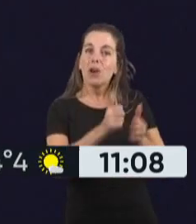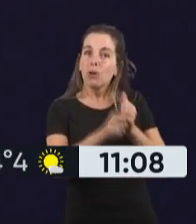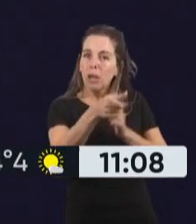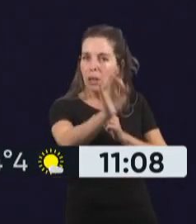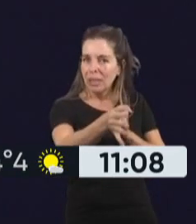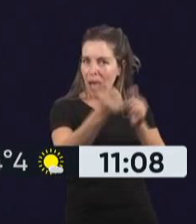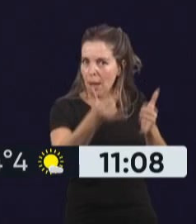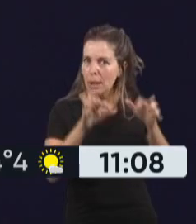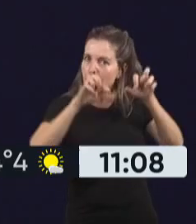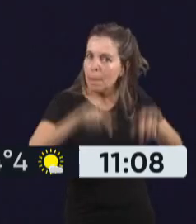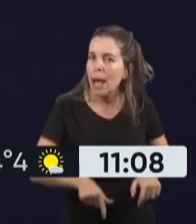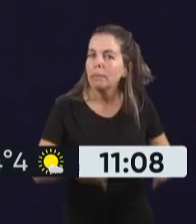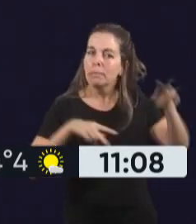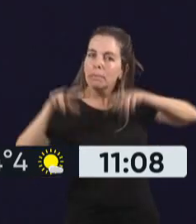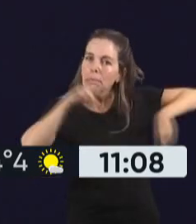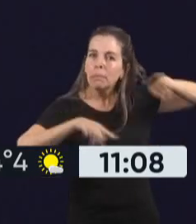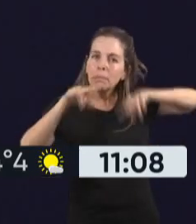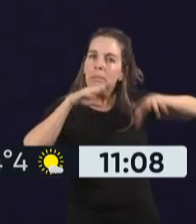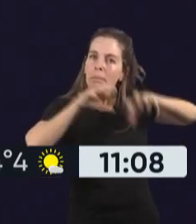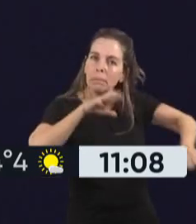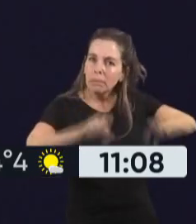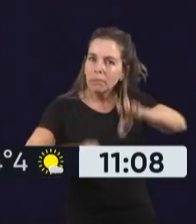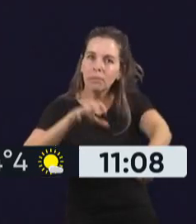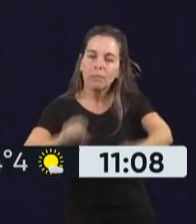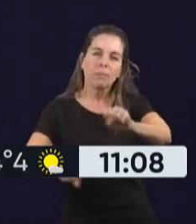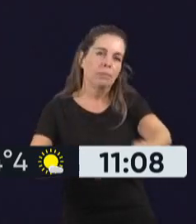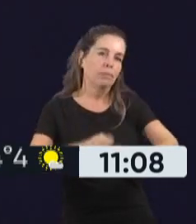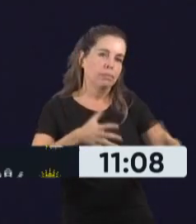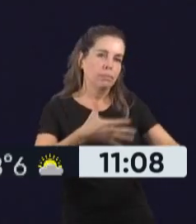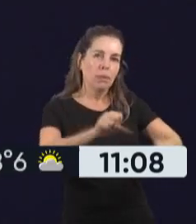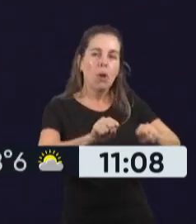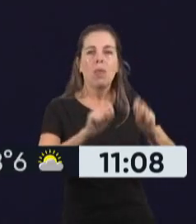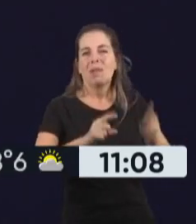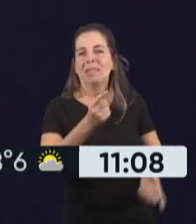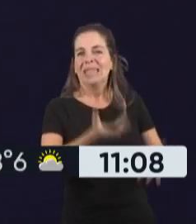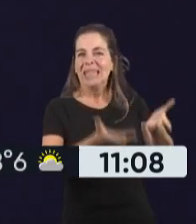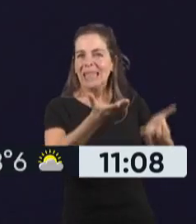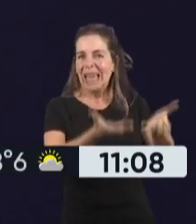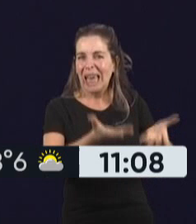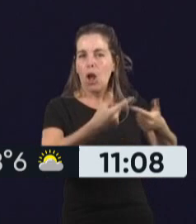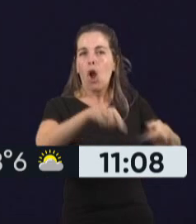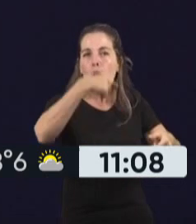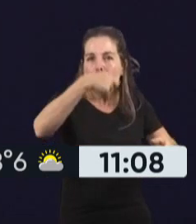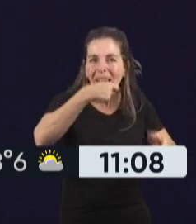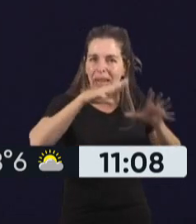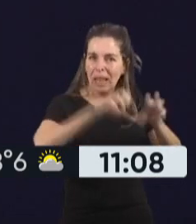Plan Bandera, se incautaron, aparte, por supuesto, kilos y kilos de cocaína,